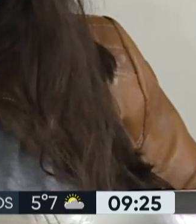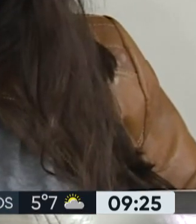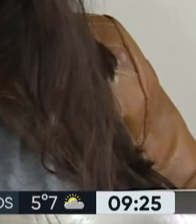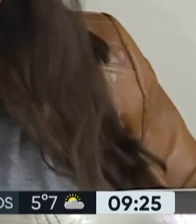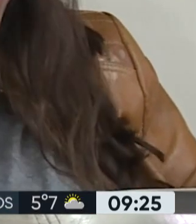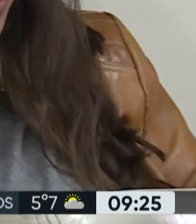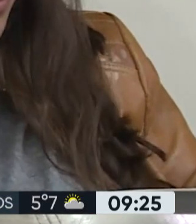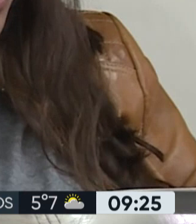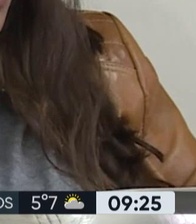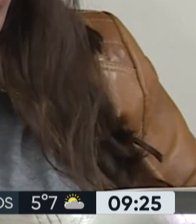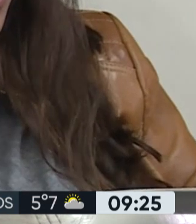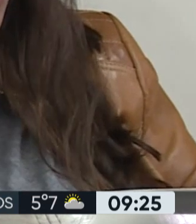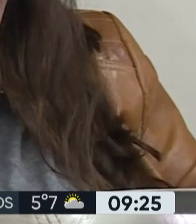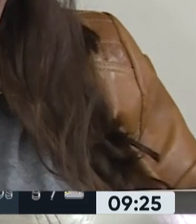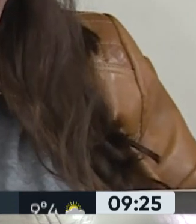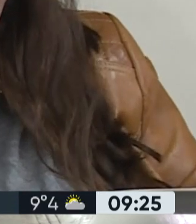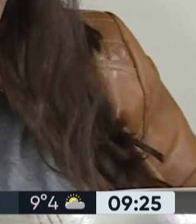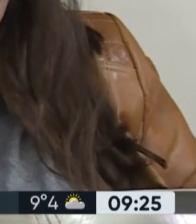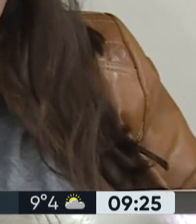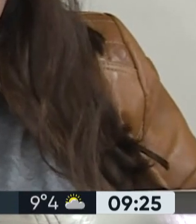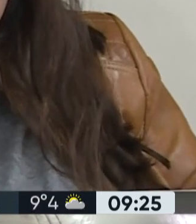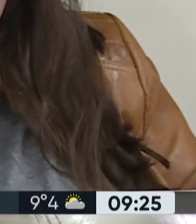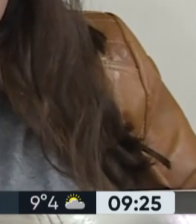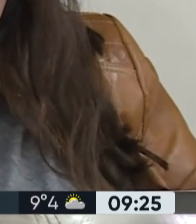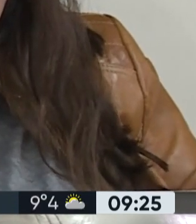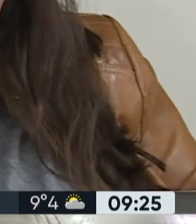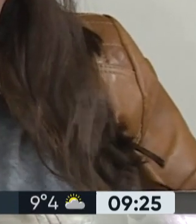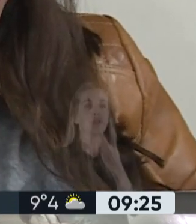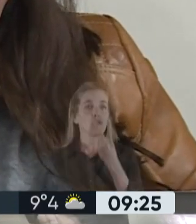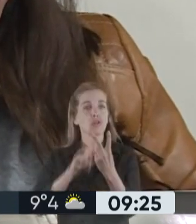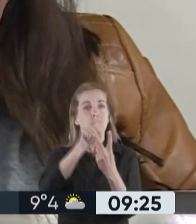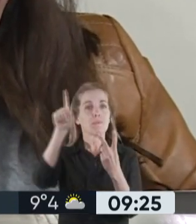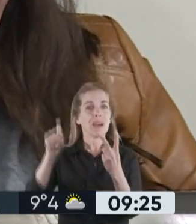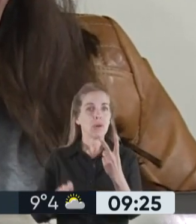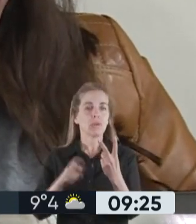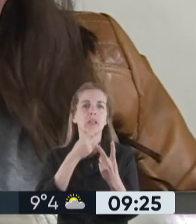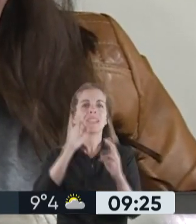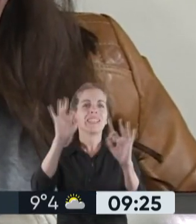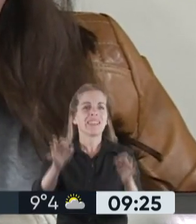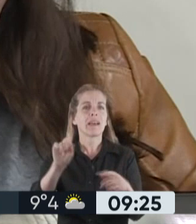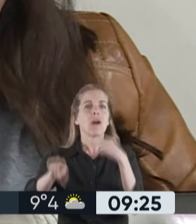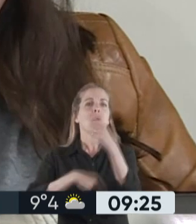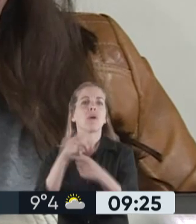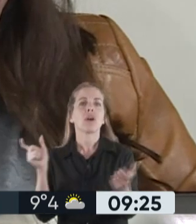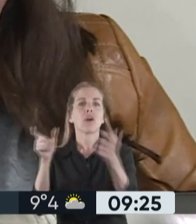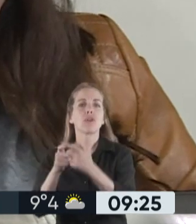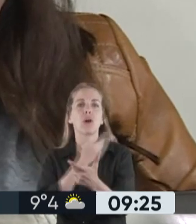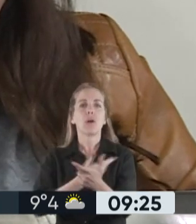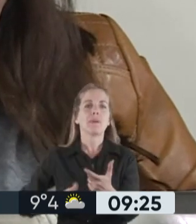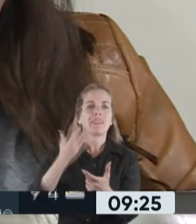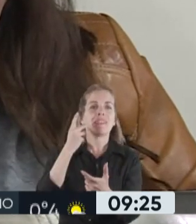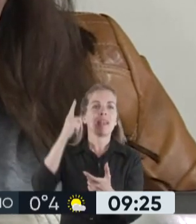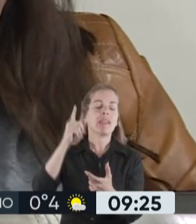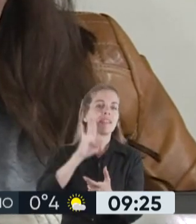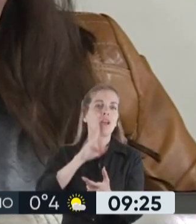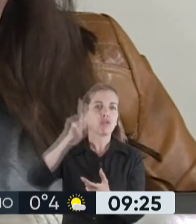consultitas breves sobre la agenda del presidente. La primera es si hay fecha para la bilateral con Biden y la segunda es si hay algún